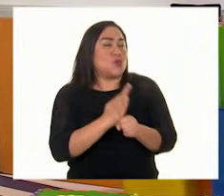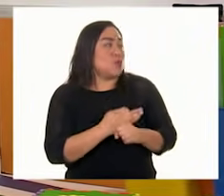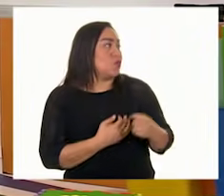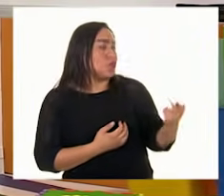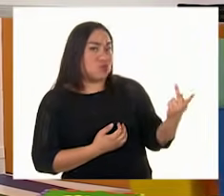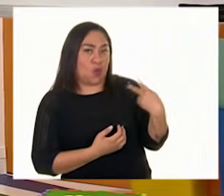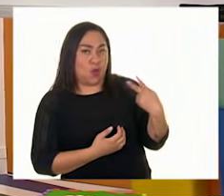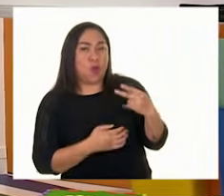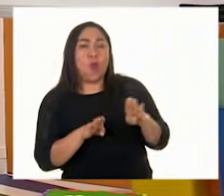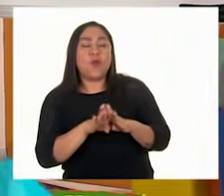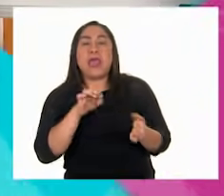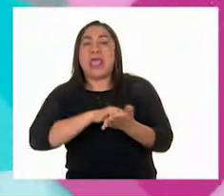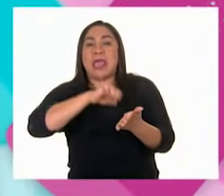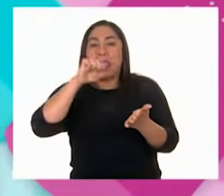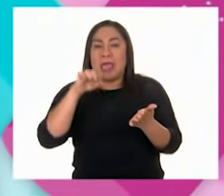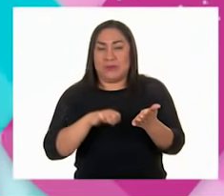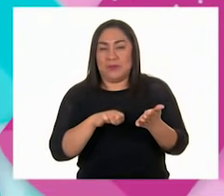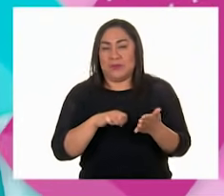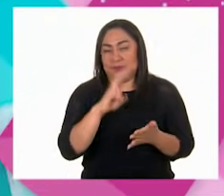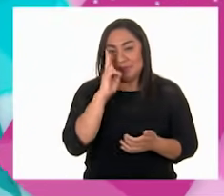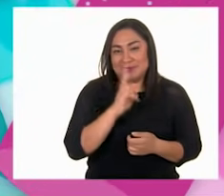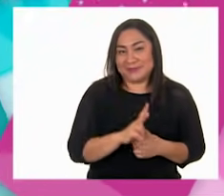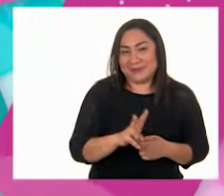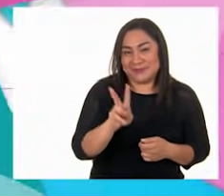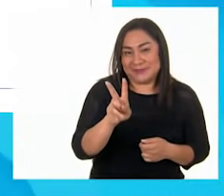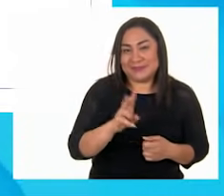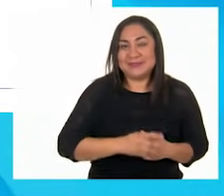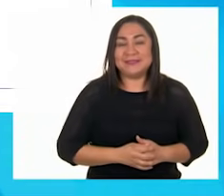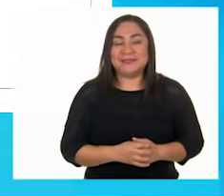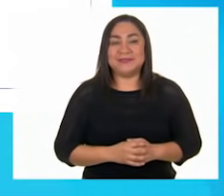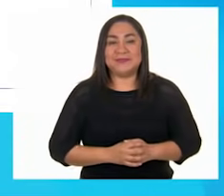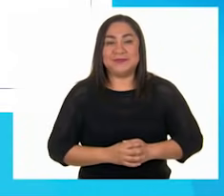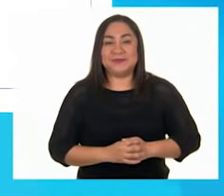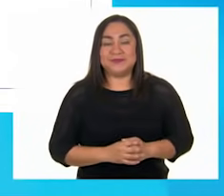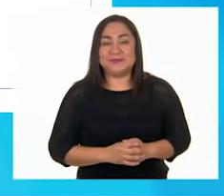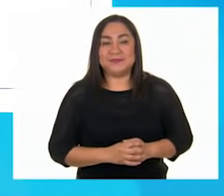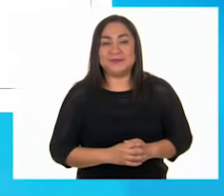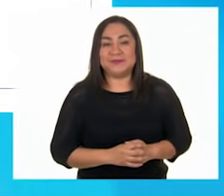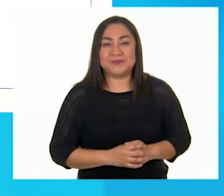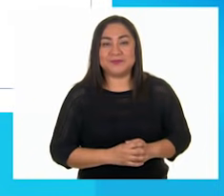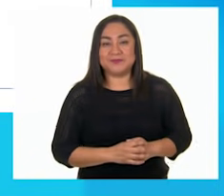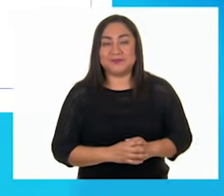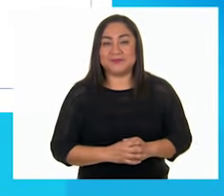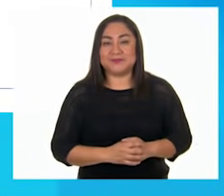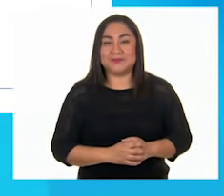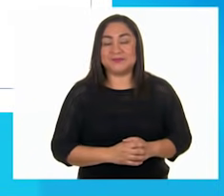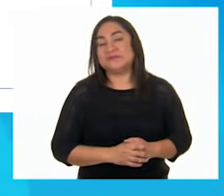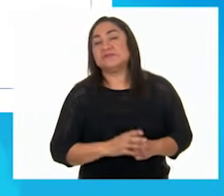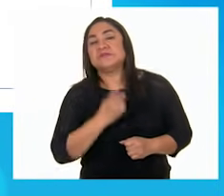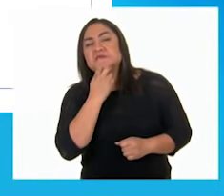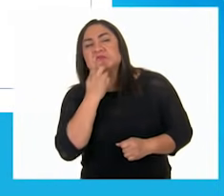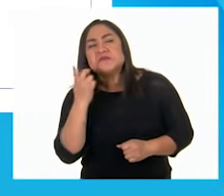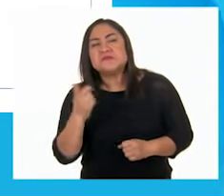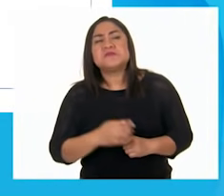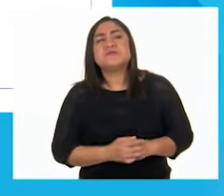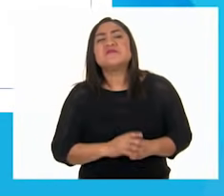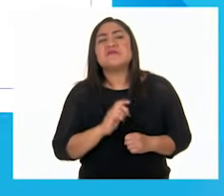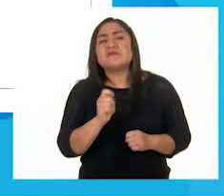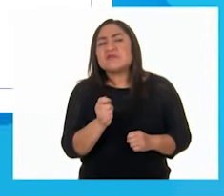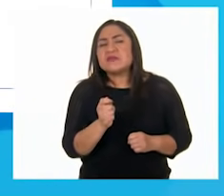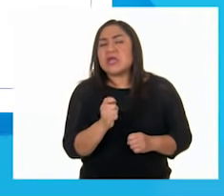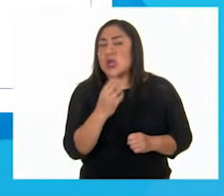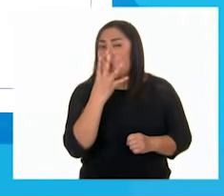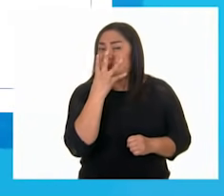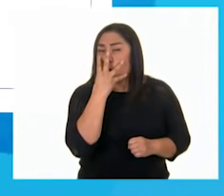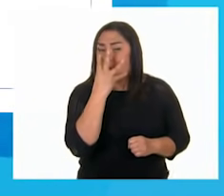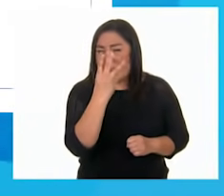esta. Muy bien. ¿Sí? Sí. Vamos a ver esta tabla. A ver, vamos a verla. Ahí está. Y dice, características de los